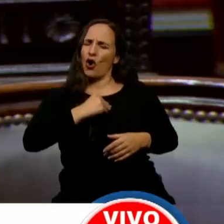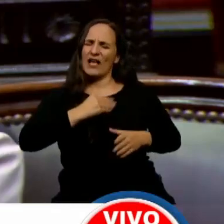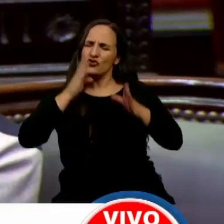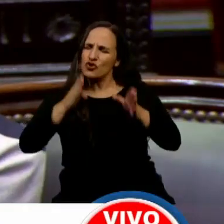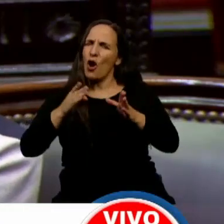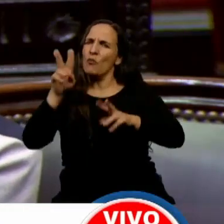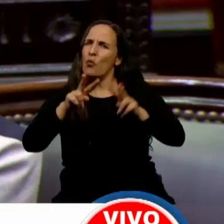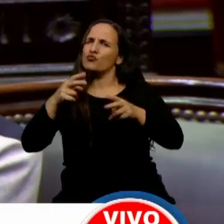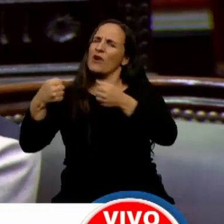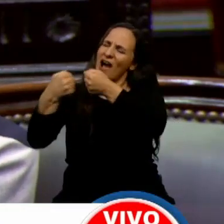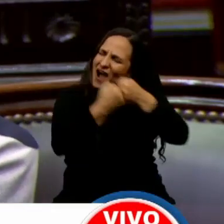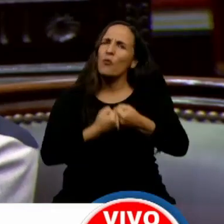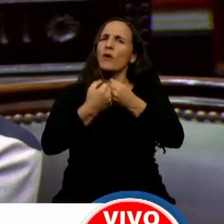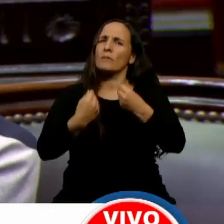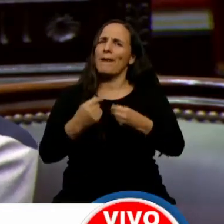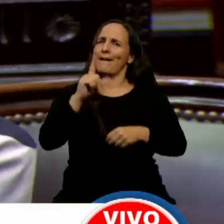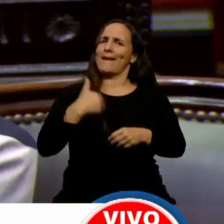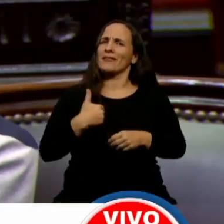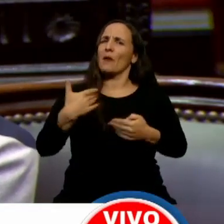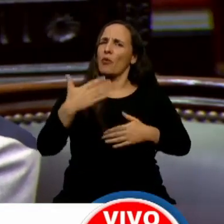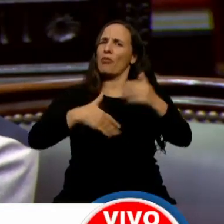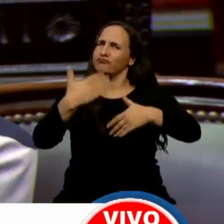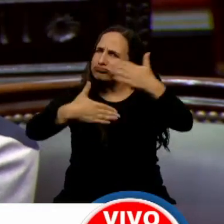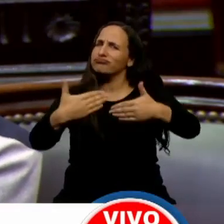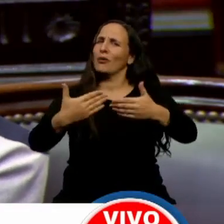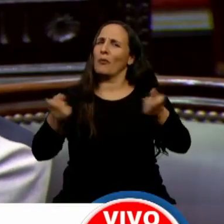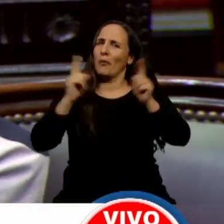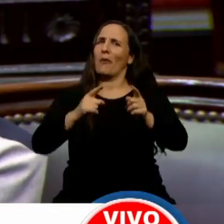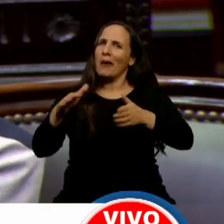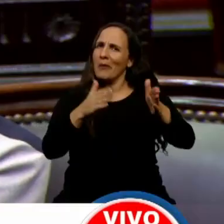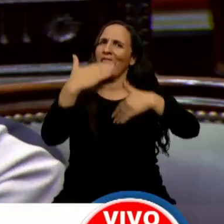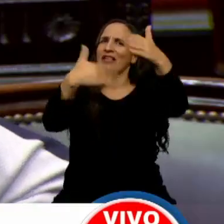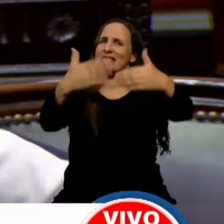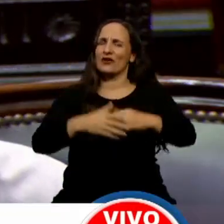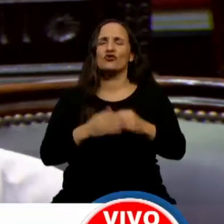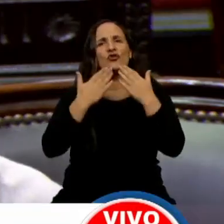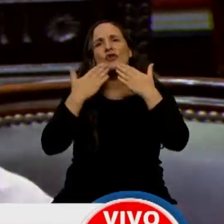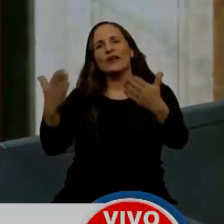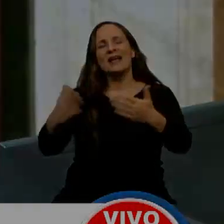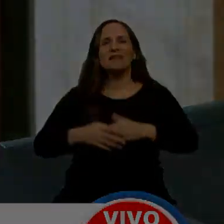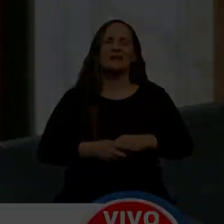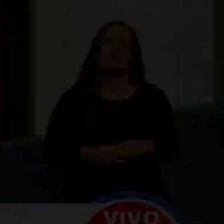los consensos para que la Argentina pueda reconstruirse y encaminarse hacia el desarrollo. Gracias. Gracias, diputado.